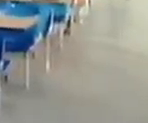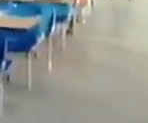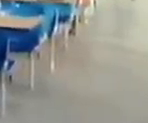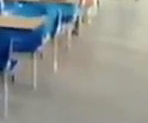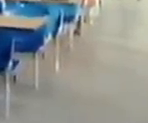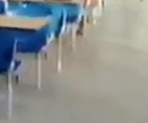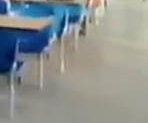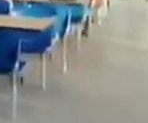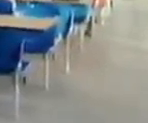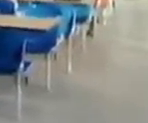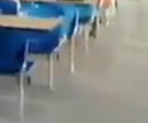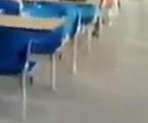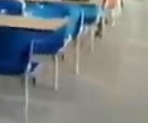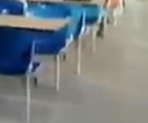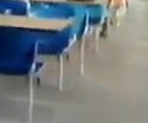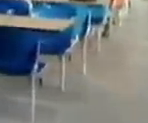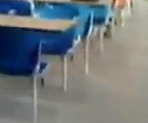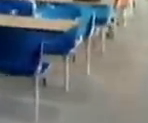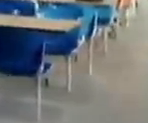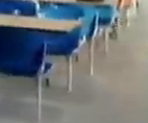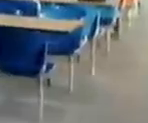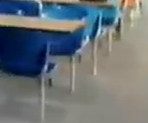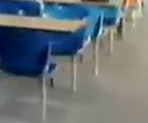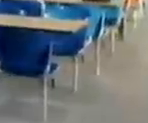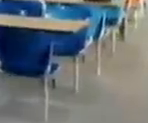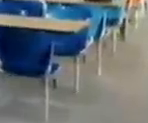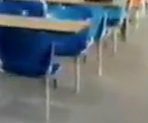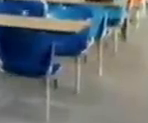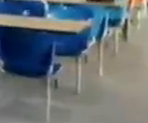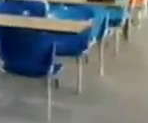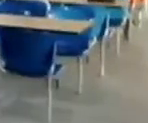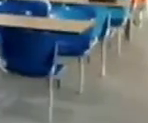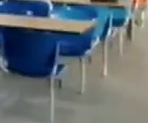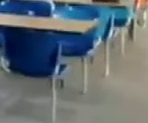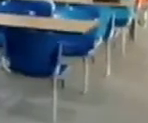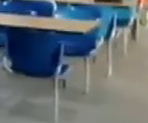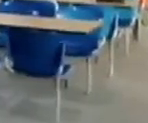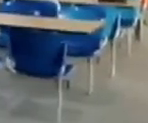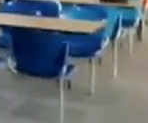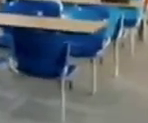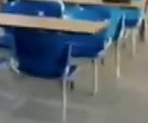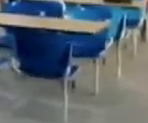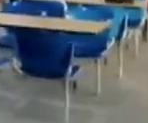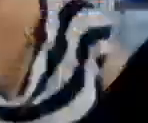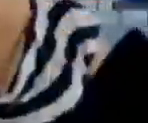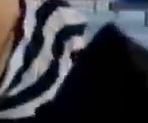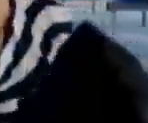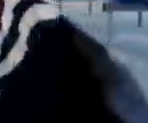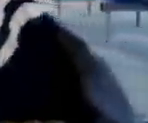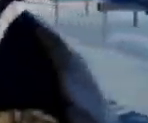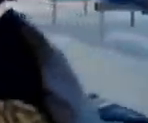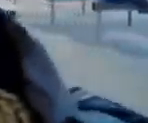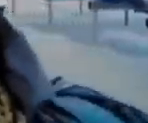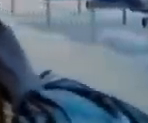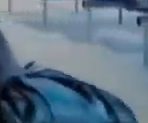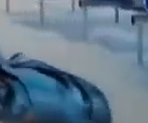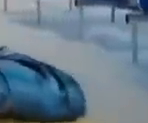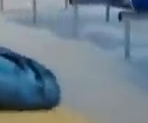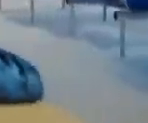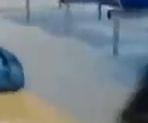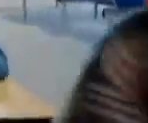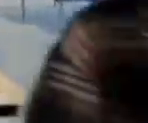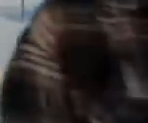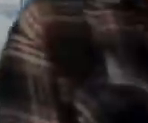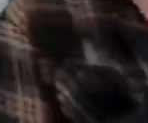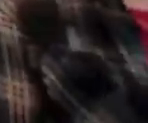regional hicieron todas las gestiones para conseguir el lote de vacuna que se necesita para completar la dosis de Sputnik V. Invito a toda la